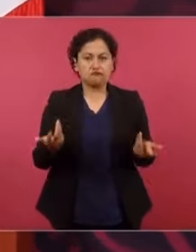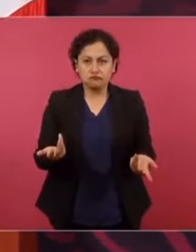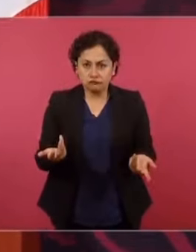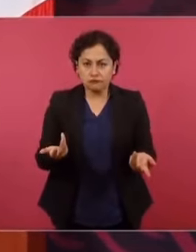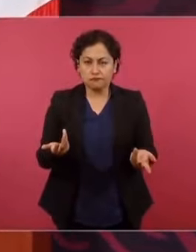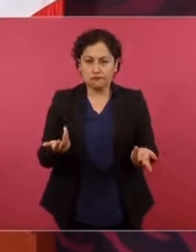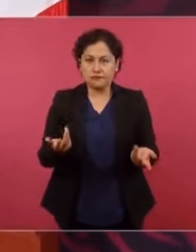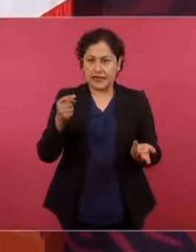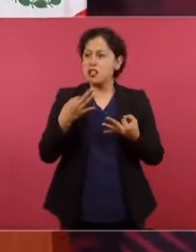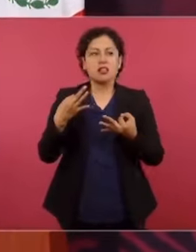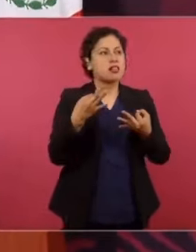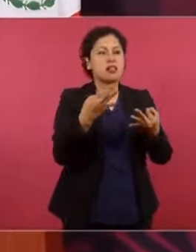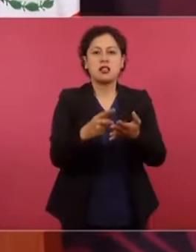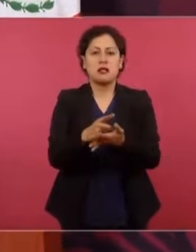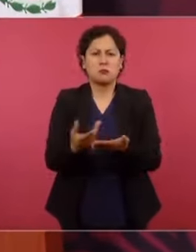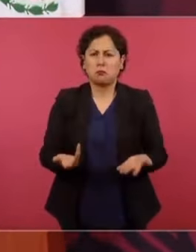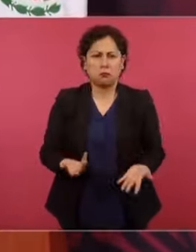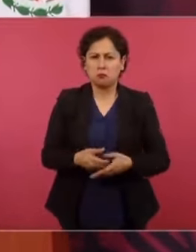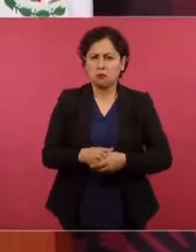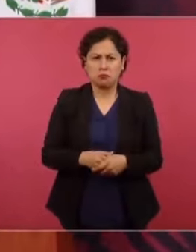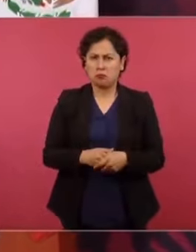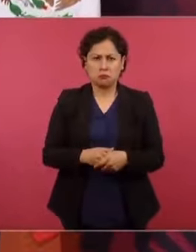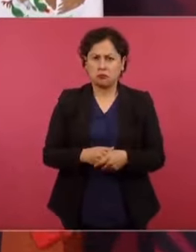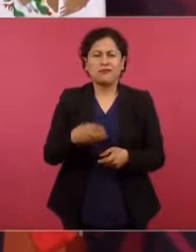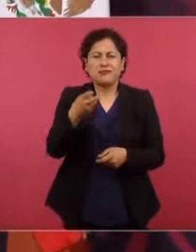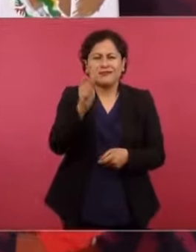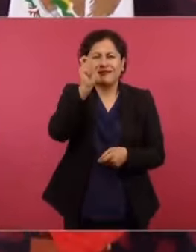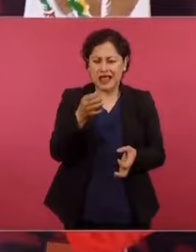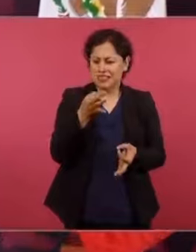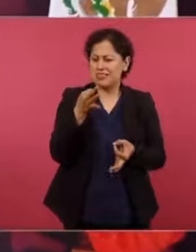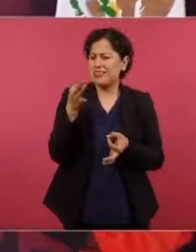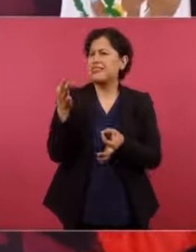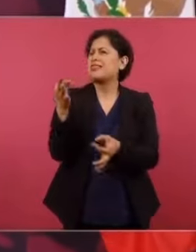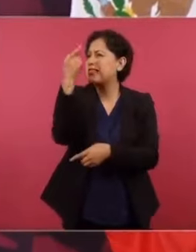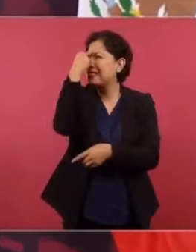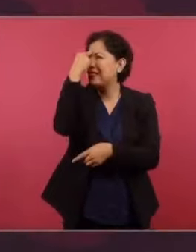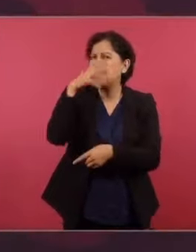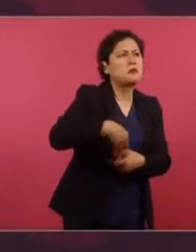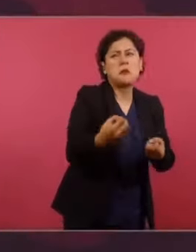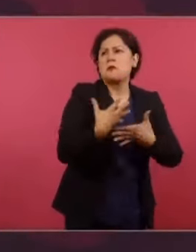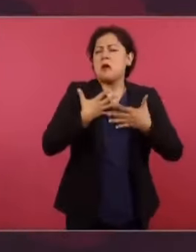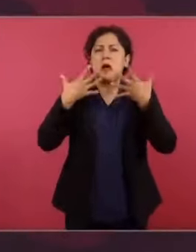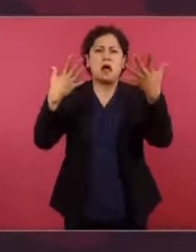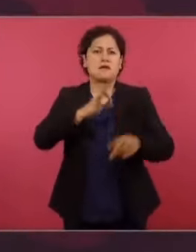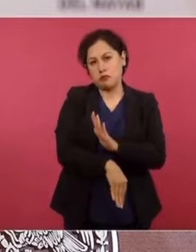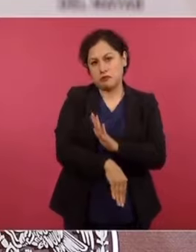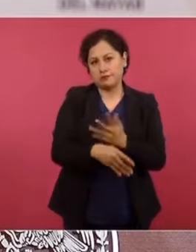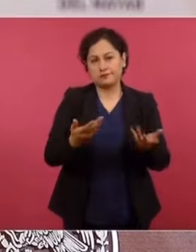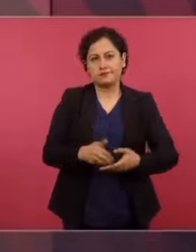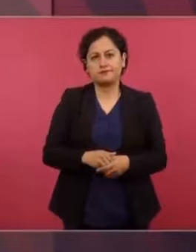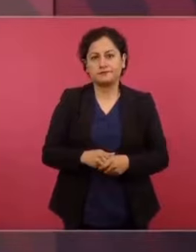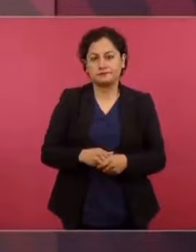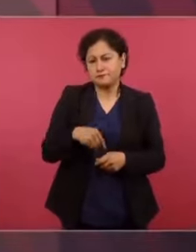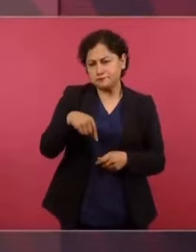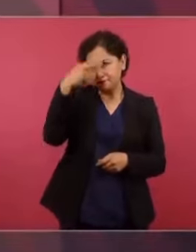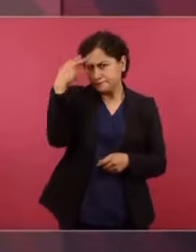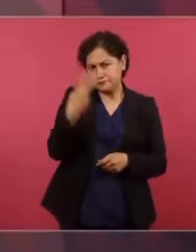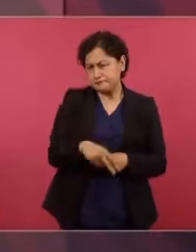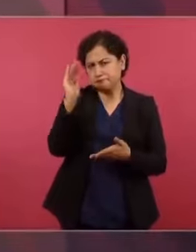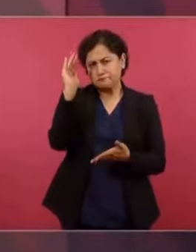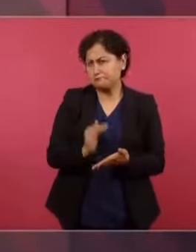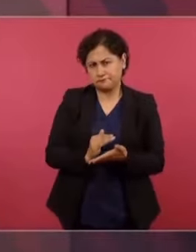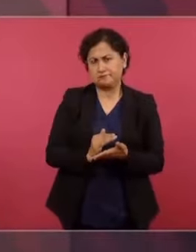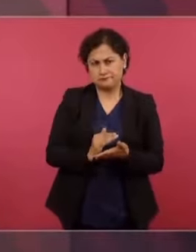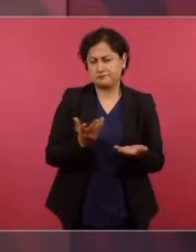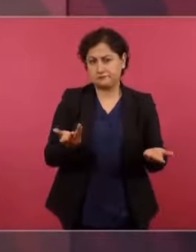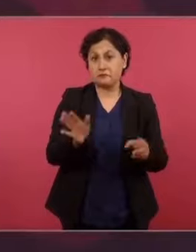esa búsqueda de felicidad que al final se convierte en infelicidad con las drogas? Por eso nosotros tenemos que